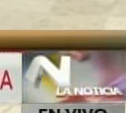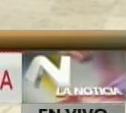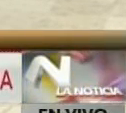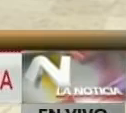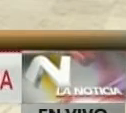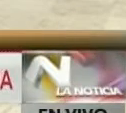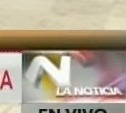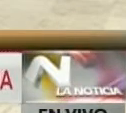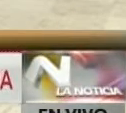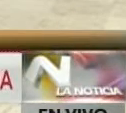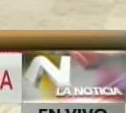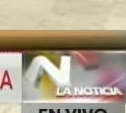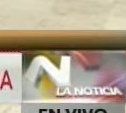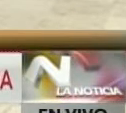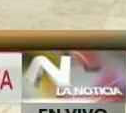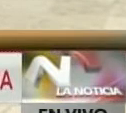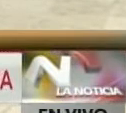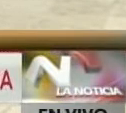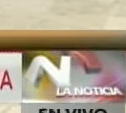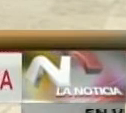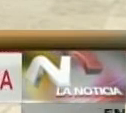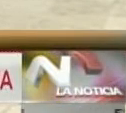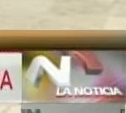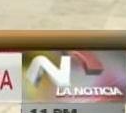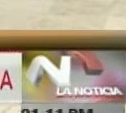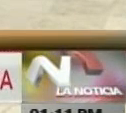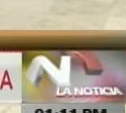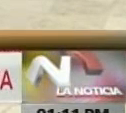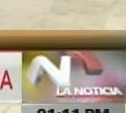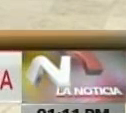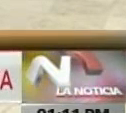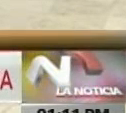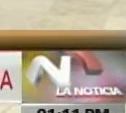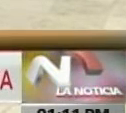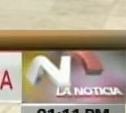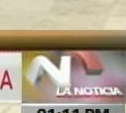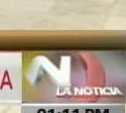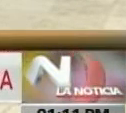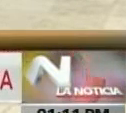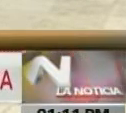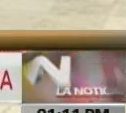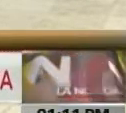de un trabajo tan importante, un fallido técnico.